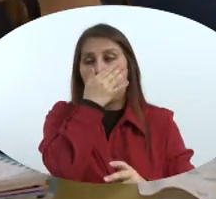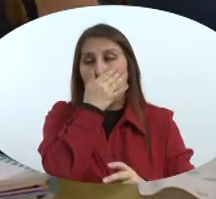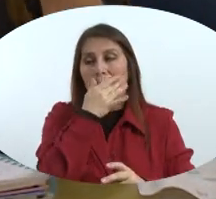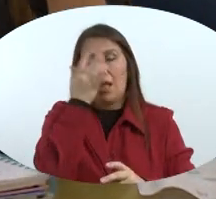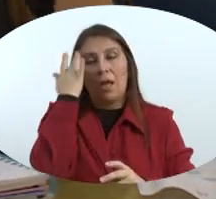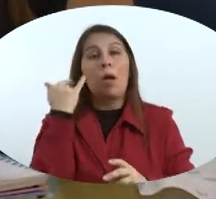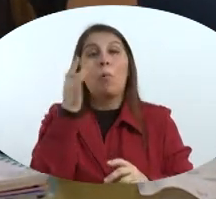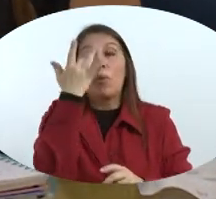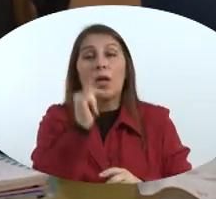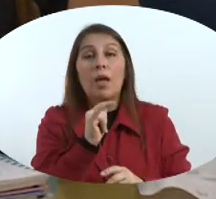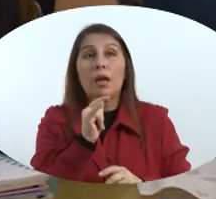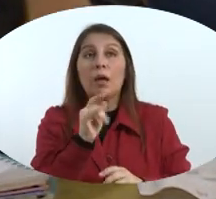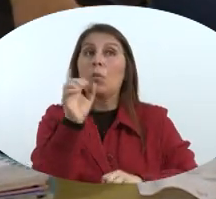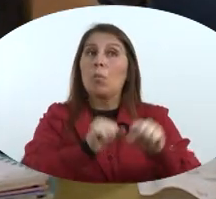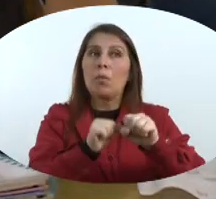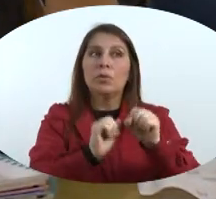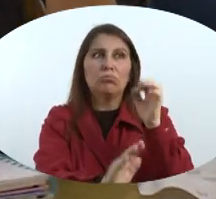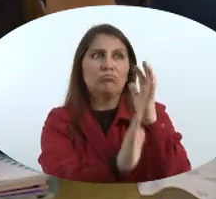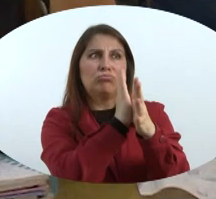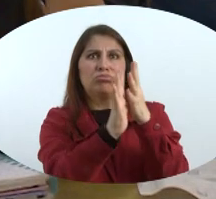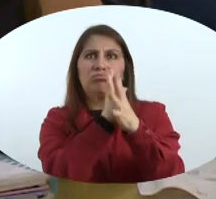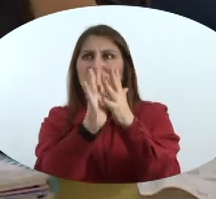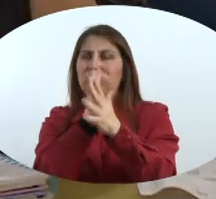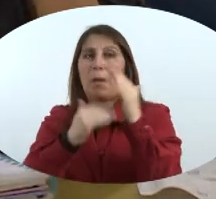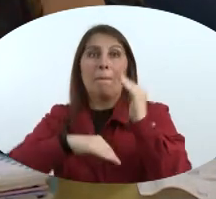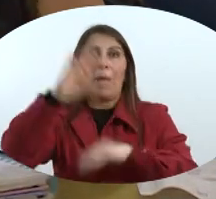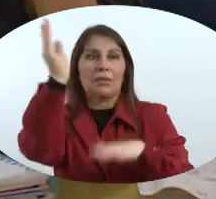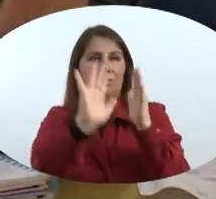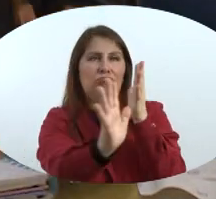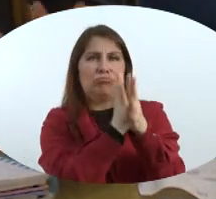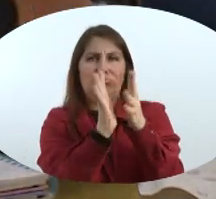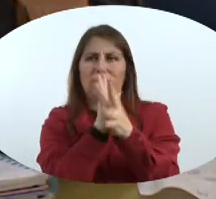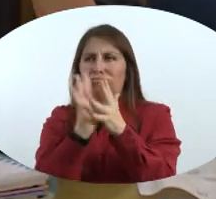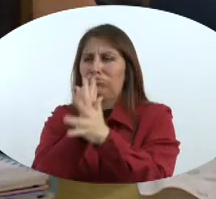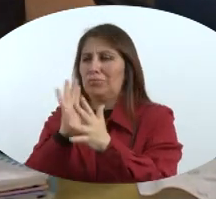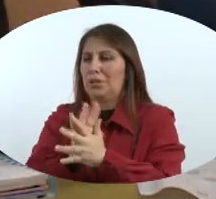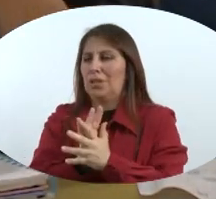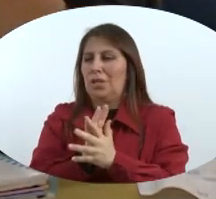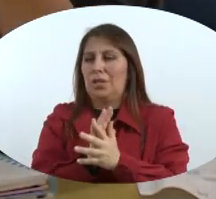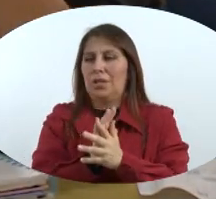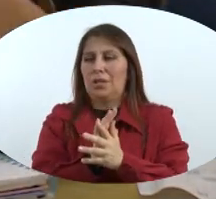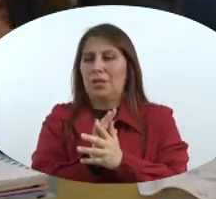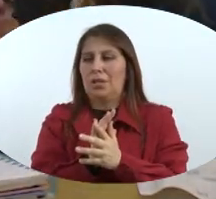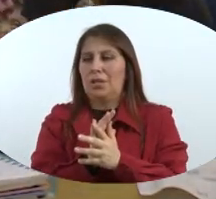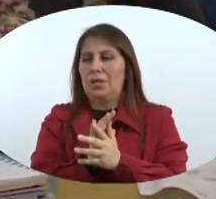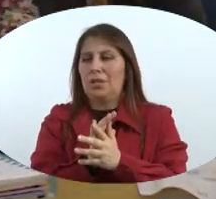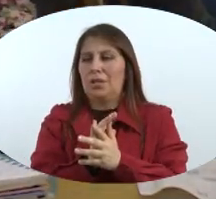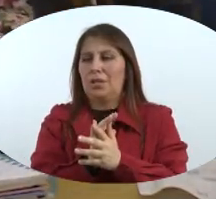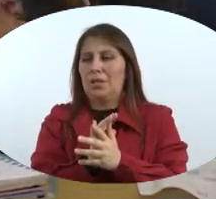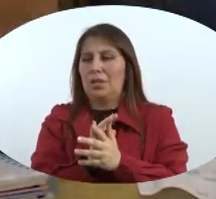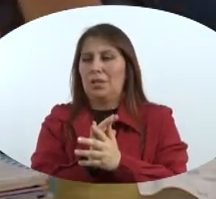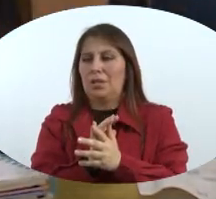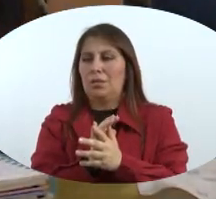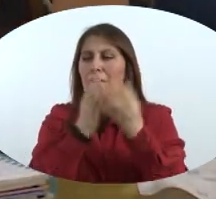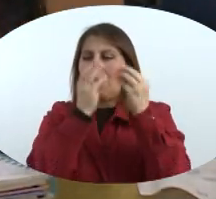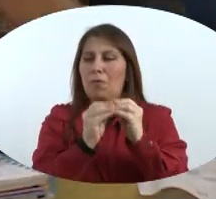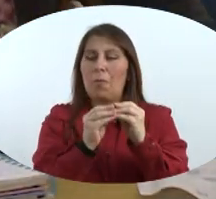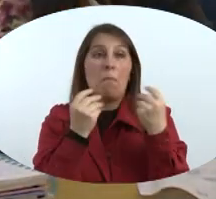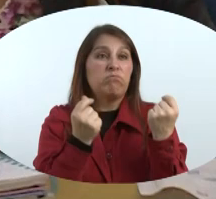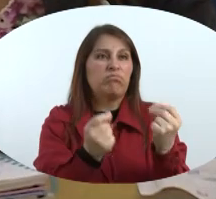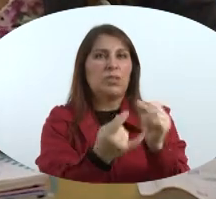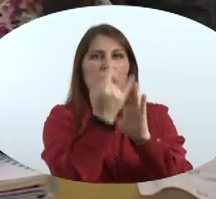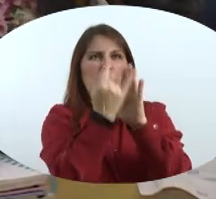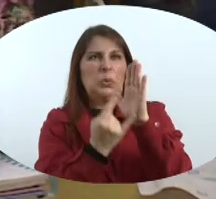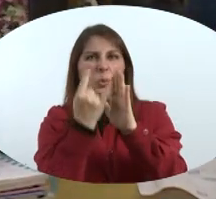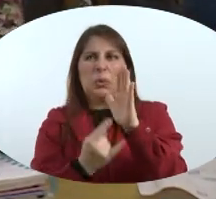así nos genera a nosotros una mayor información y pues sobre todo bajar la información muchísimo más asertiva